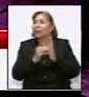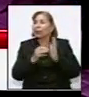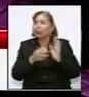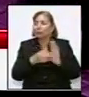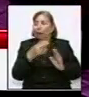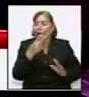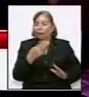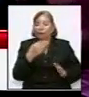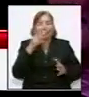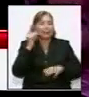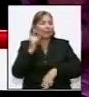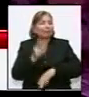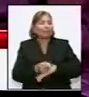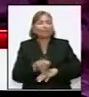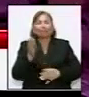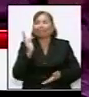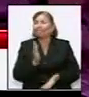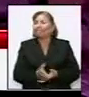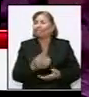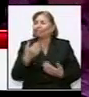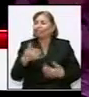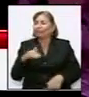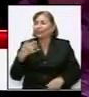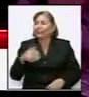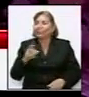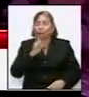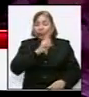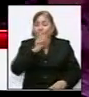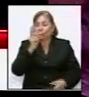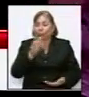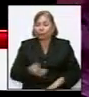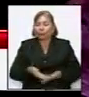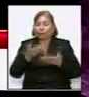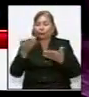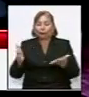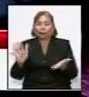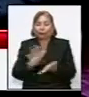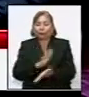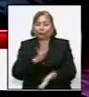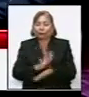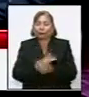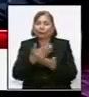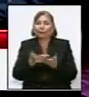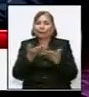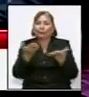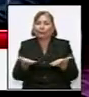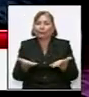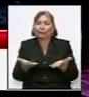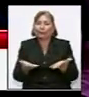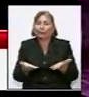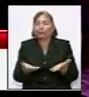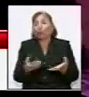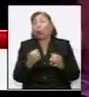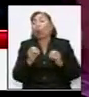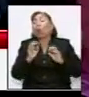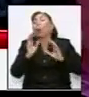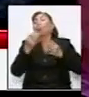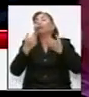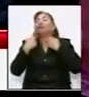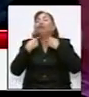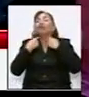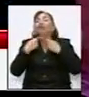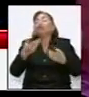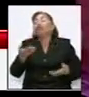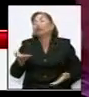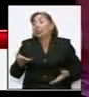es infracciones acciones graves no hacer entrega de los muchos bienes en virtud de la gestión encomendada extraviados